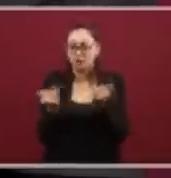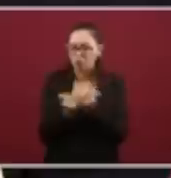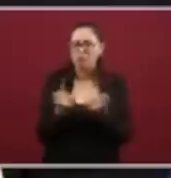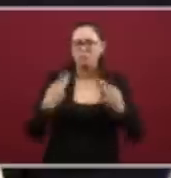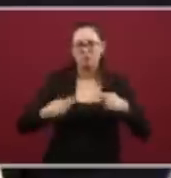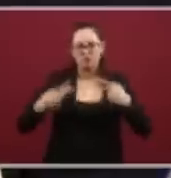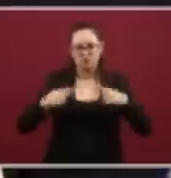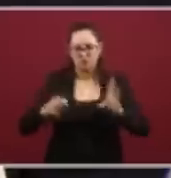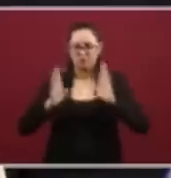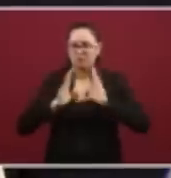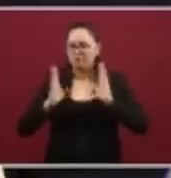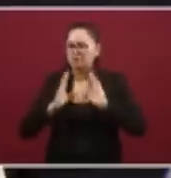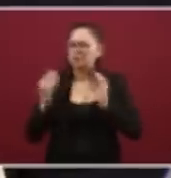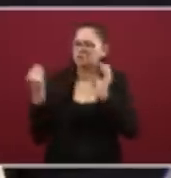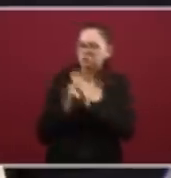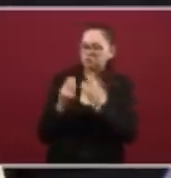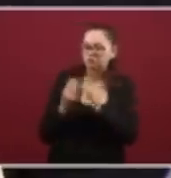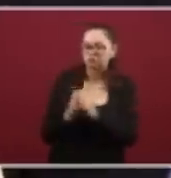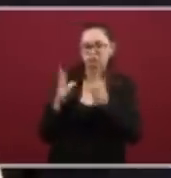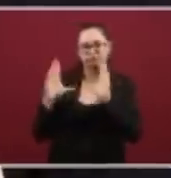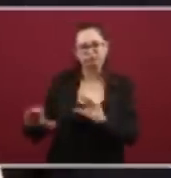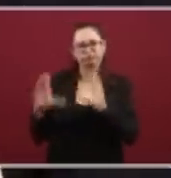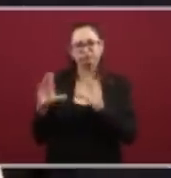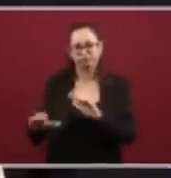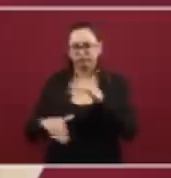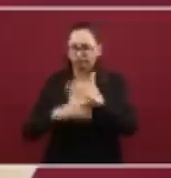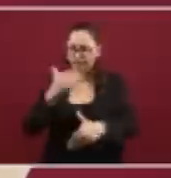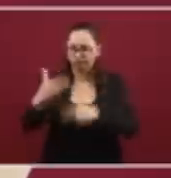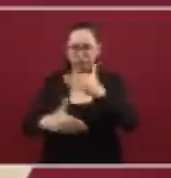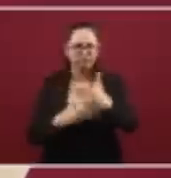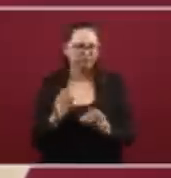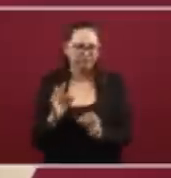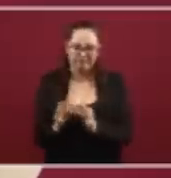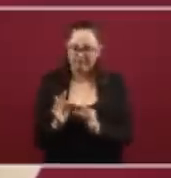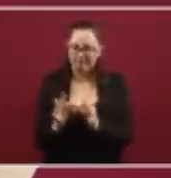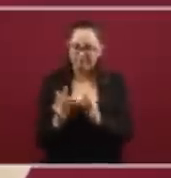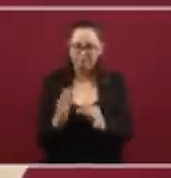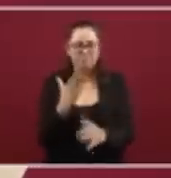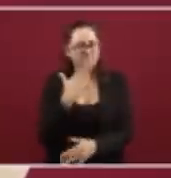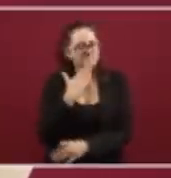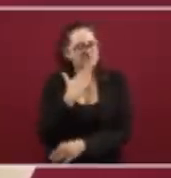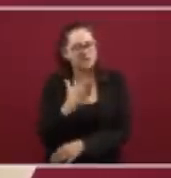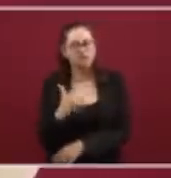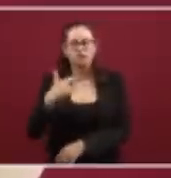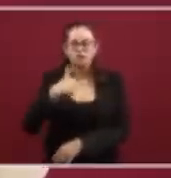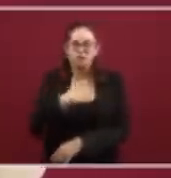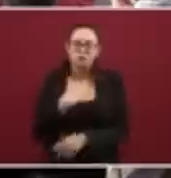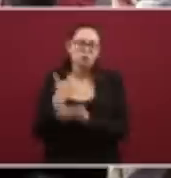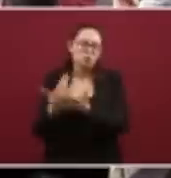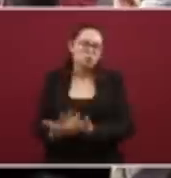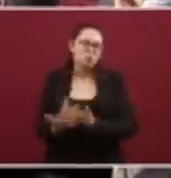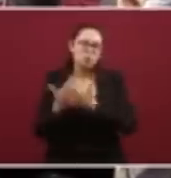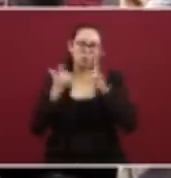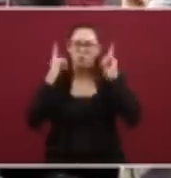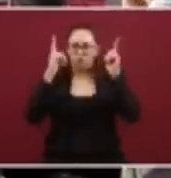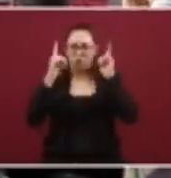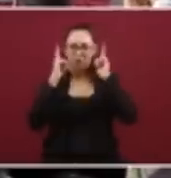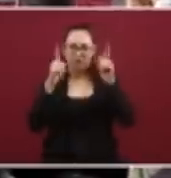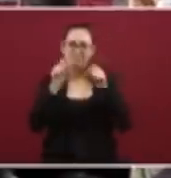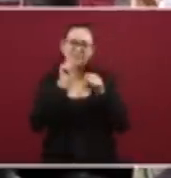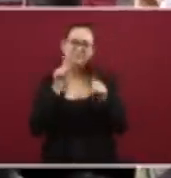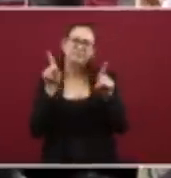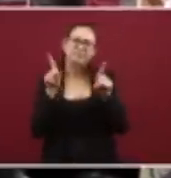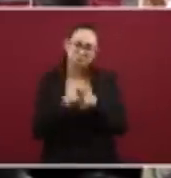cursos que se les está dando yo creo que va a llevar a muy buenos resultados yo estoy muy esperanzada no solamente como funcionario y como